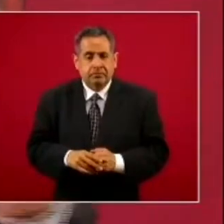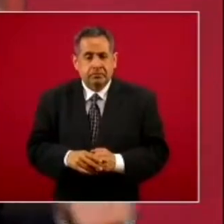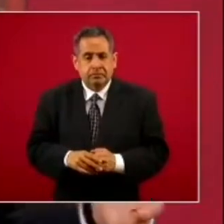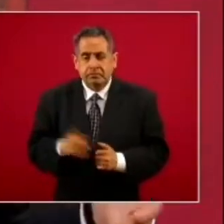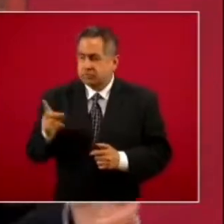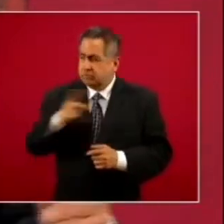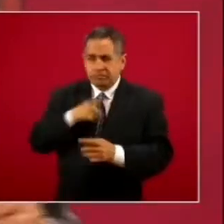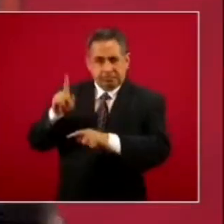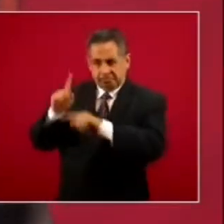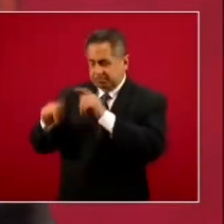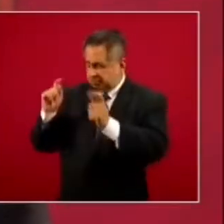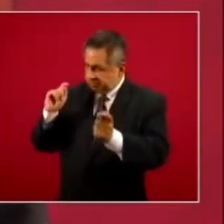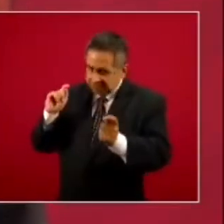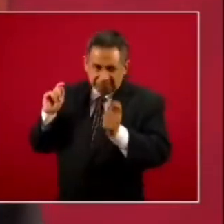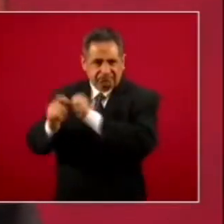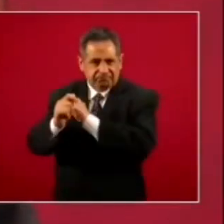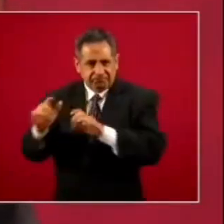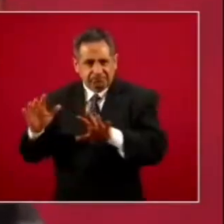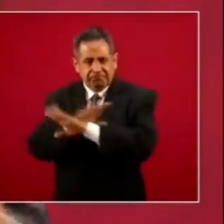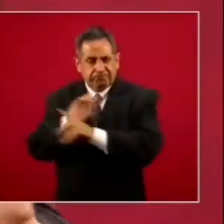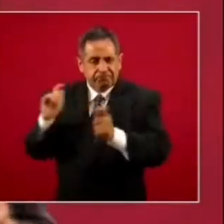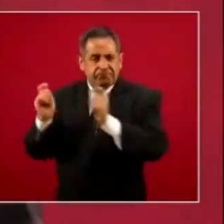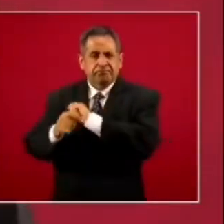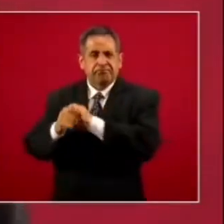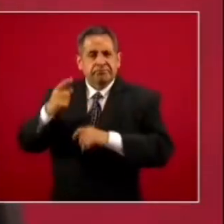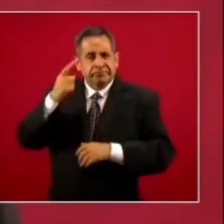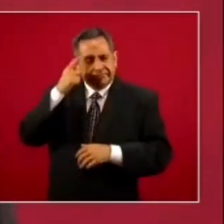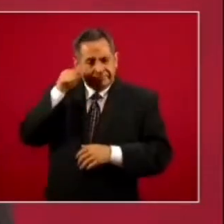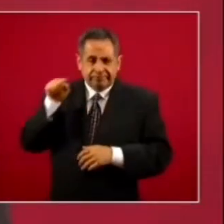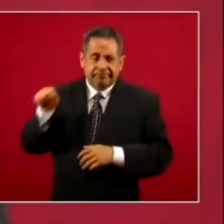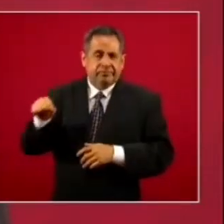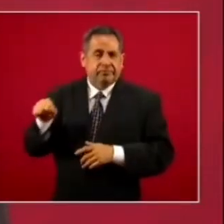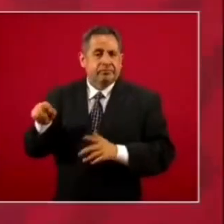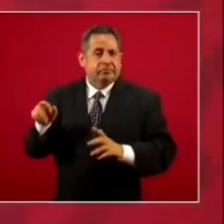Había que cambiar al régimen